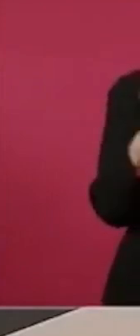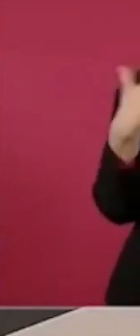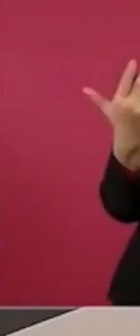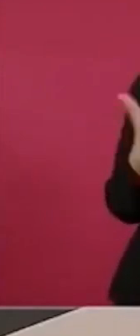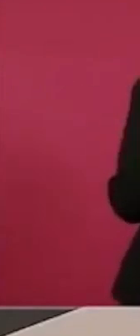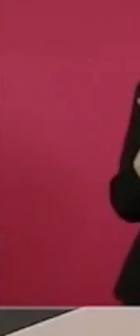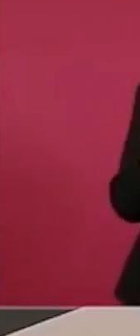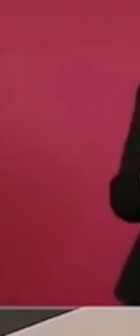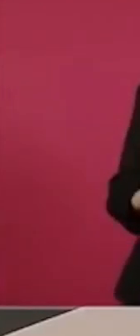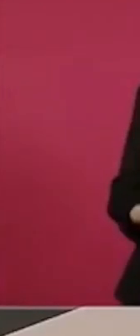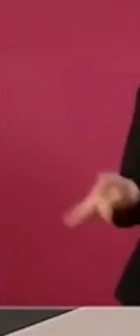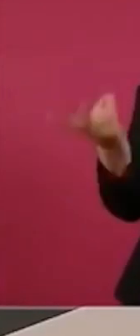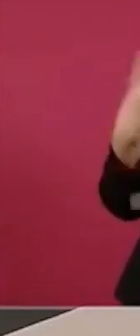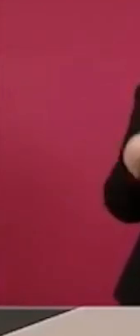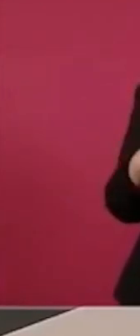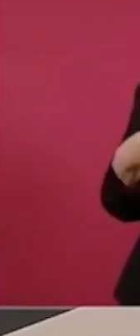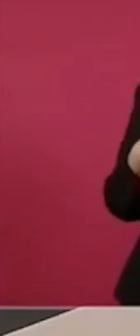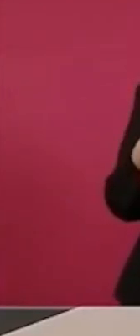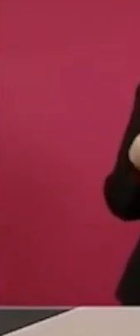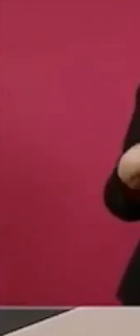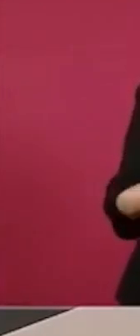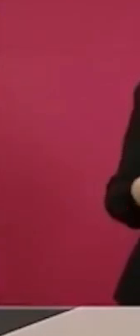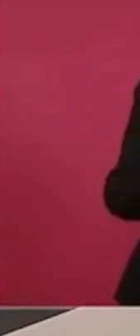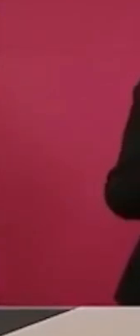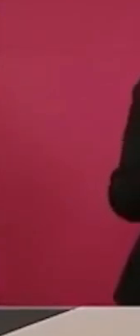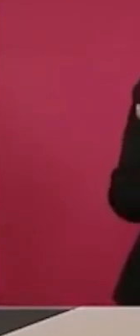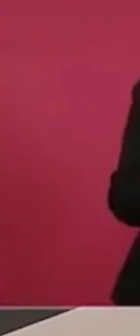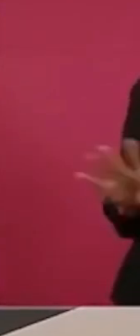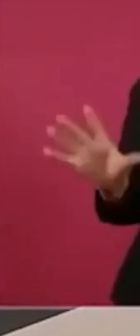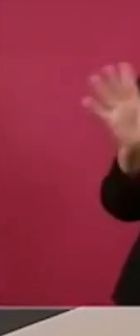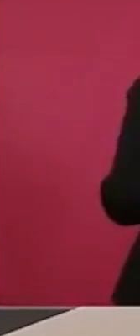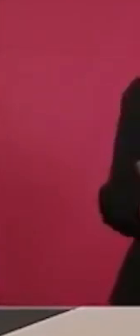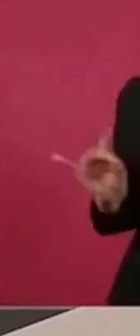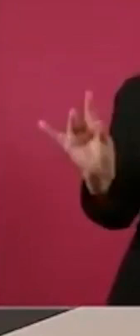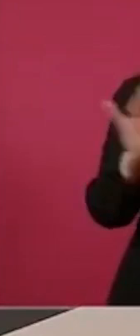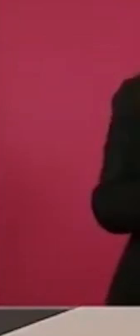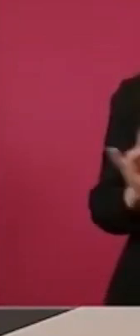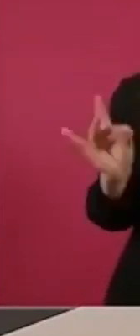Y eso va a ser una muy buena contribución. Si les parece,